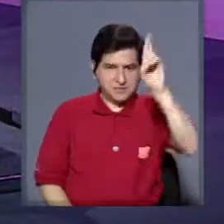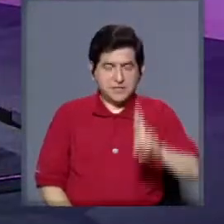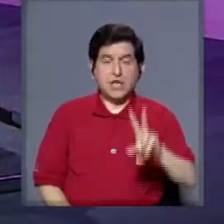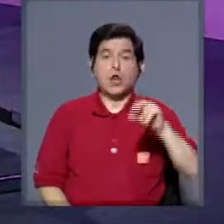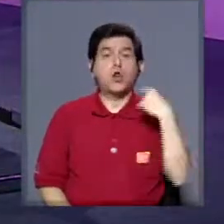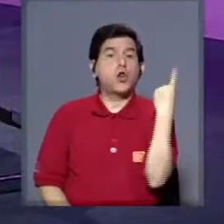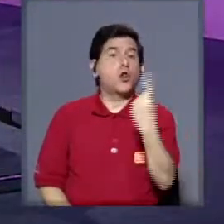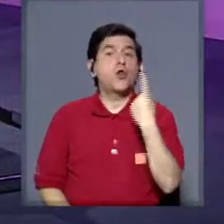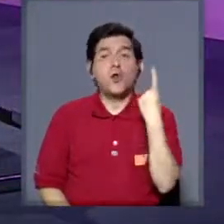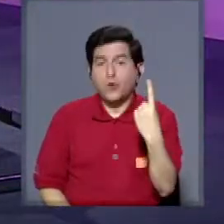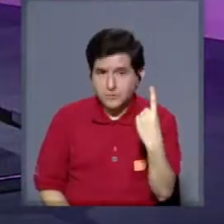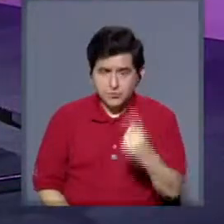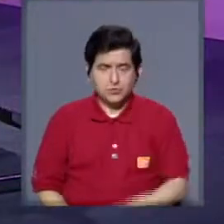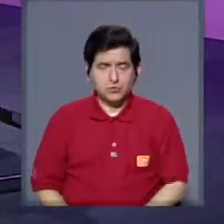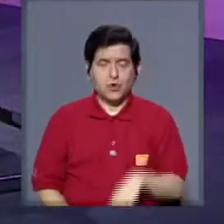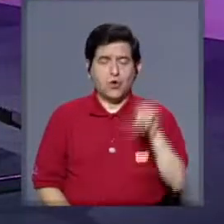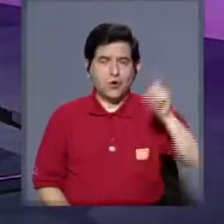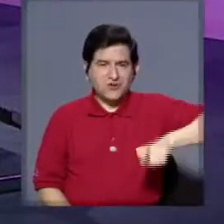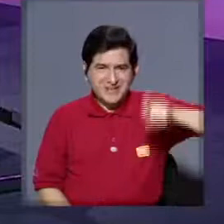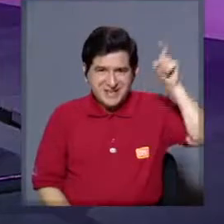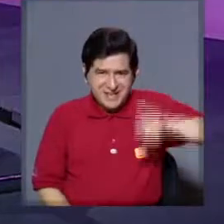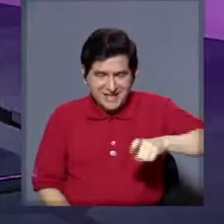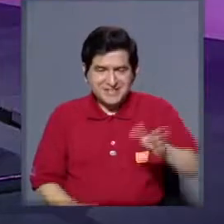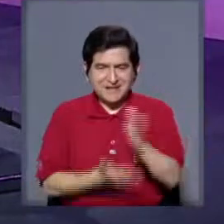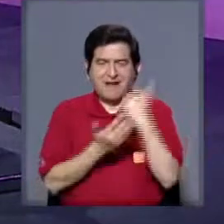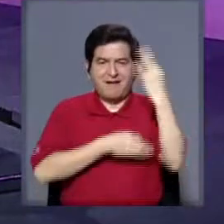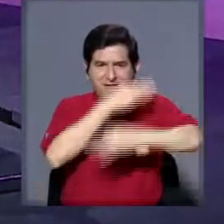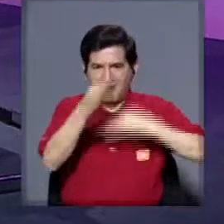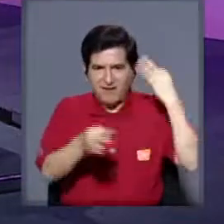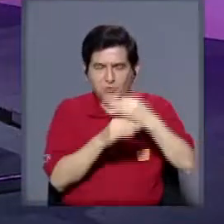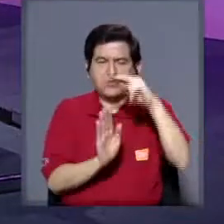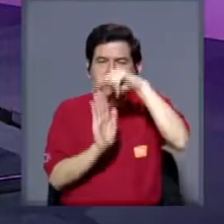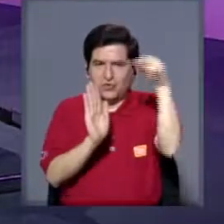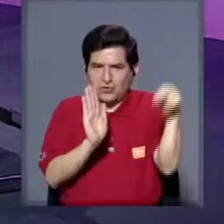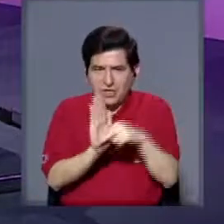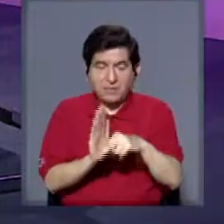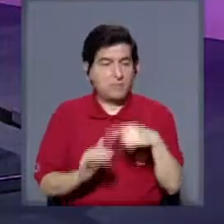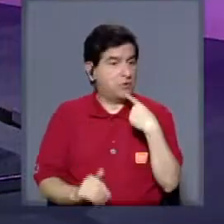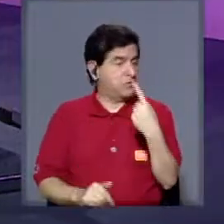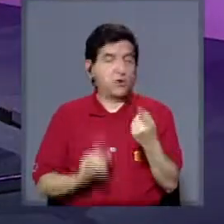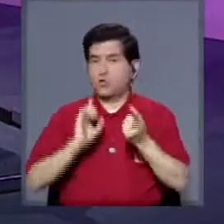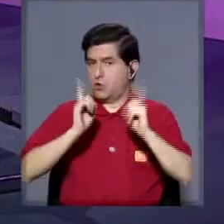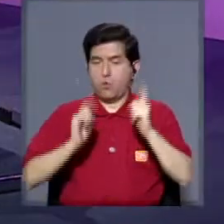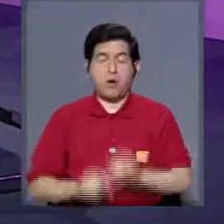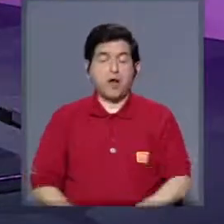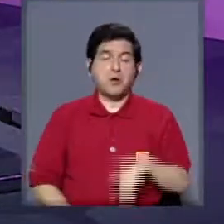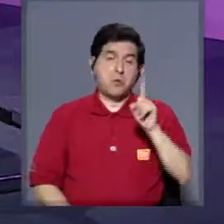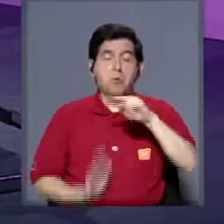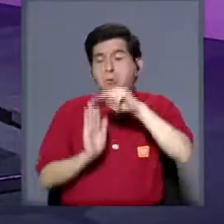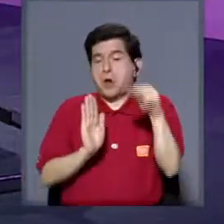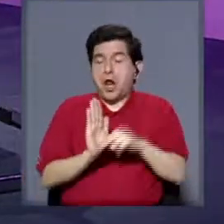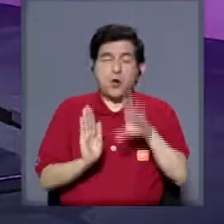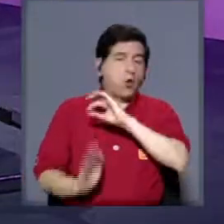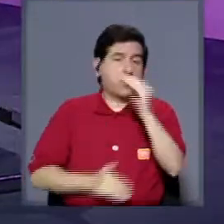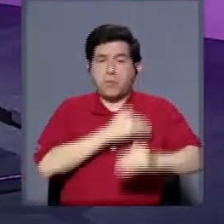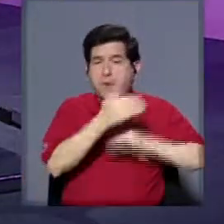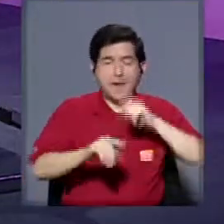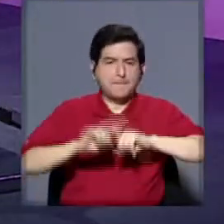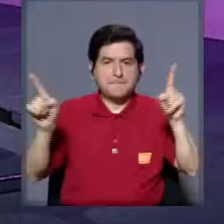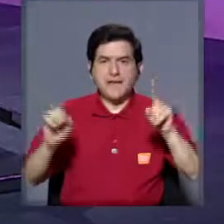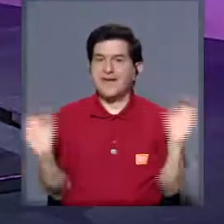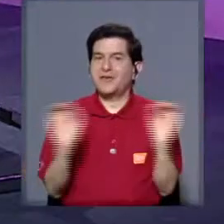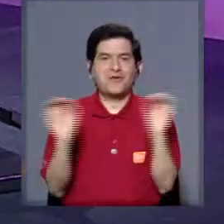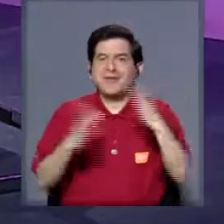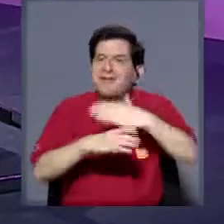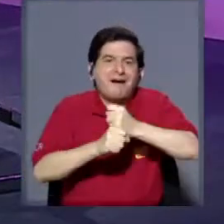no sólo que emitir este algún tipo de norma no ha dicho cuál puede ser una norma puede ser un protocolo prevé y es que no sacan